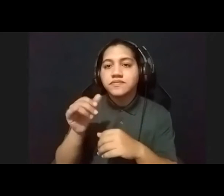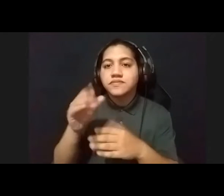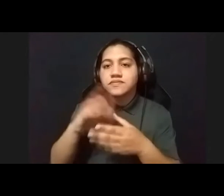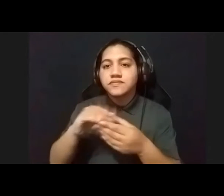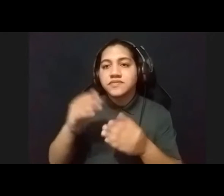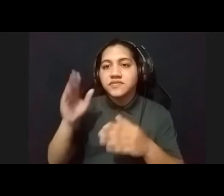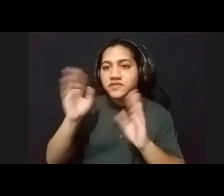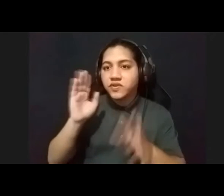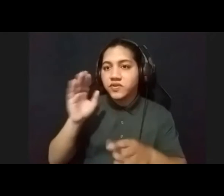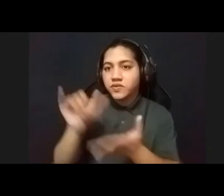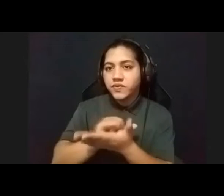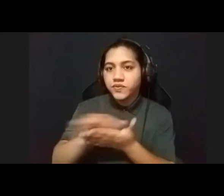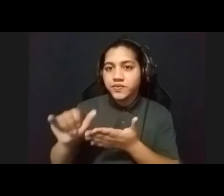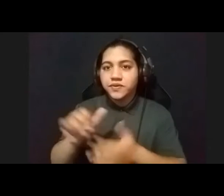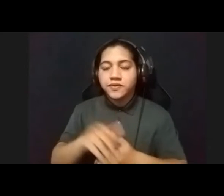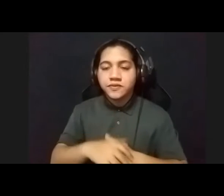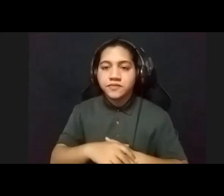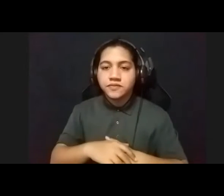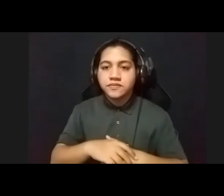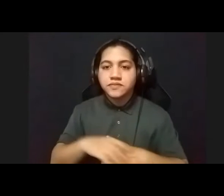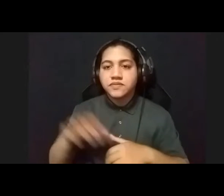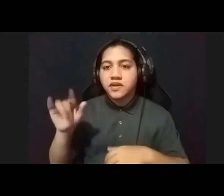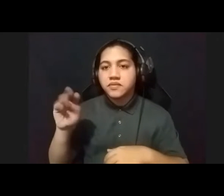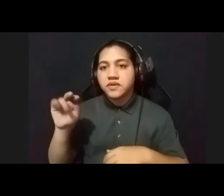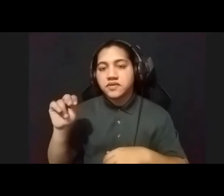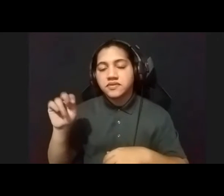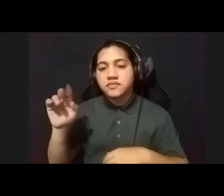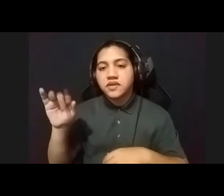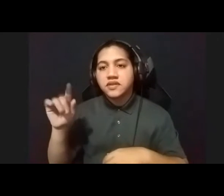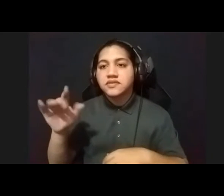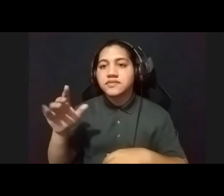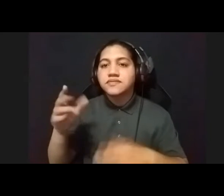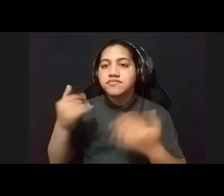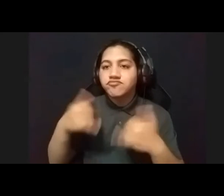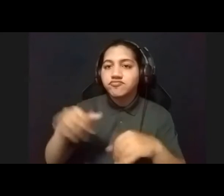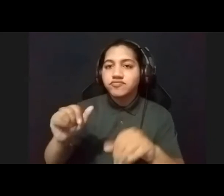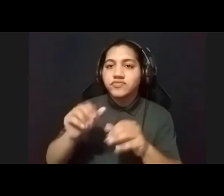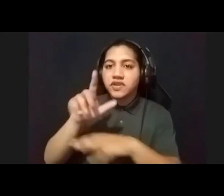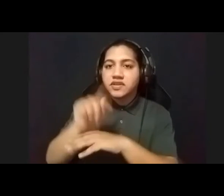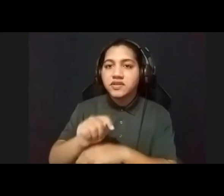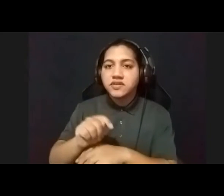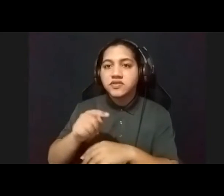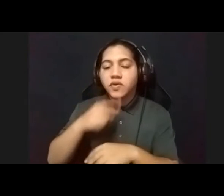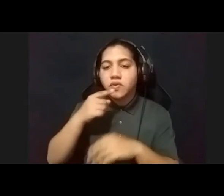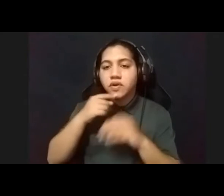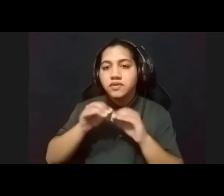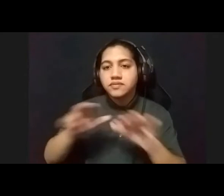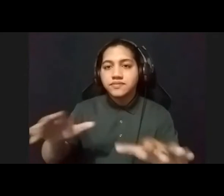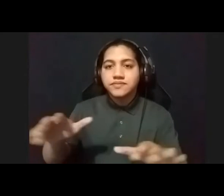York. Carmen Meléndez, que nunca muera la tradición oral. Saludos desde